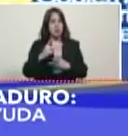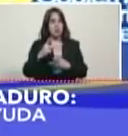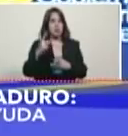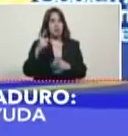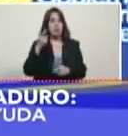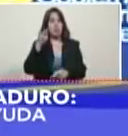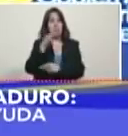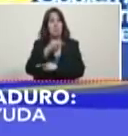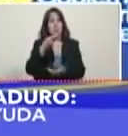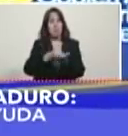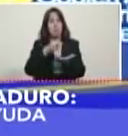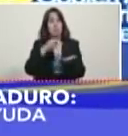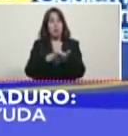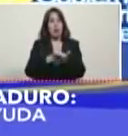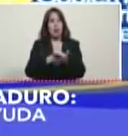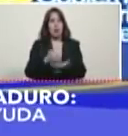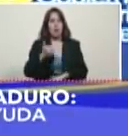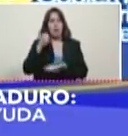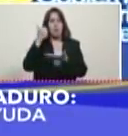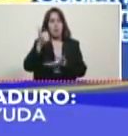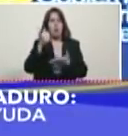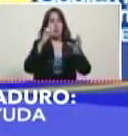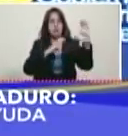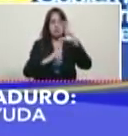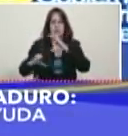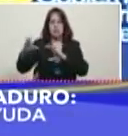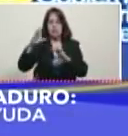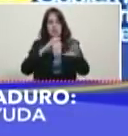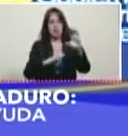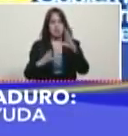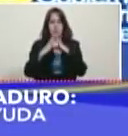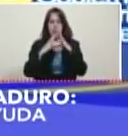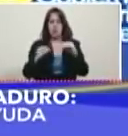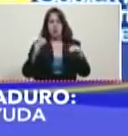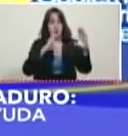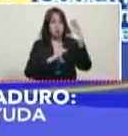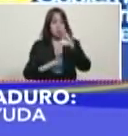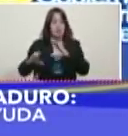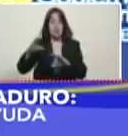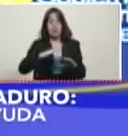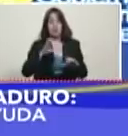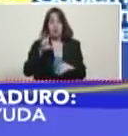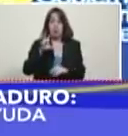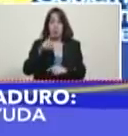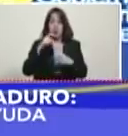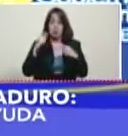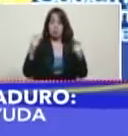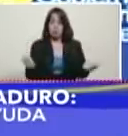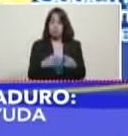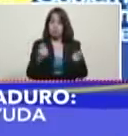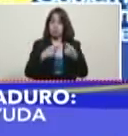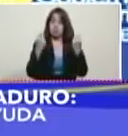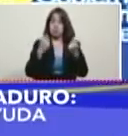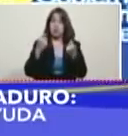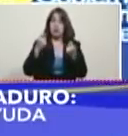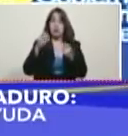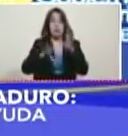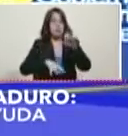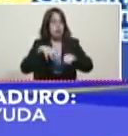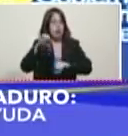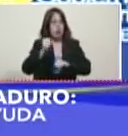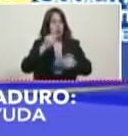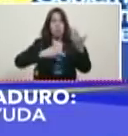del bono científico para todos los científicos del país como estímulo y promoción para la sustitución de importaciones